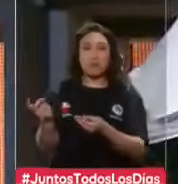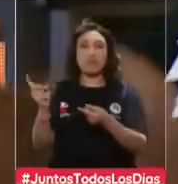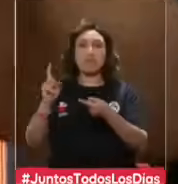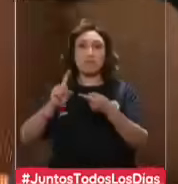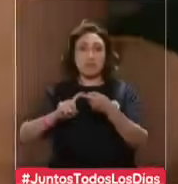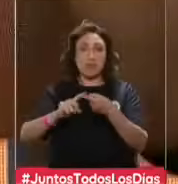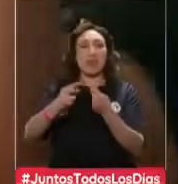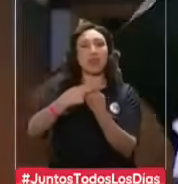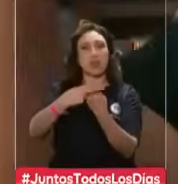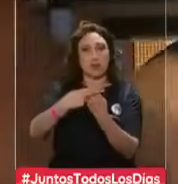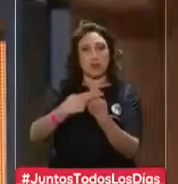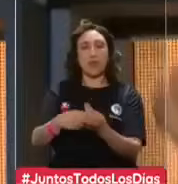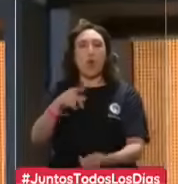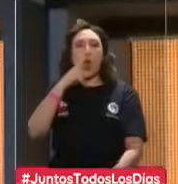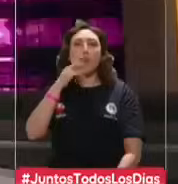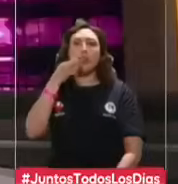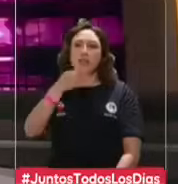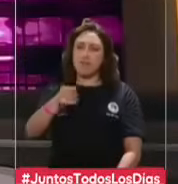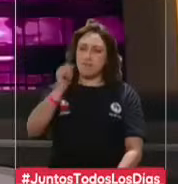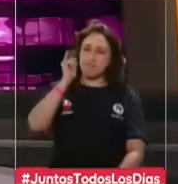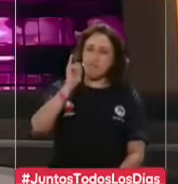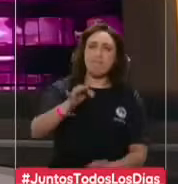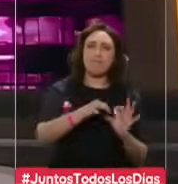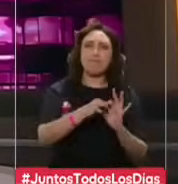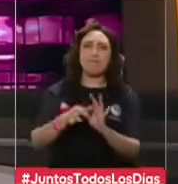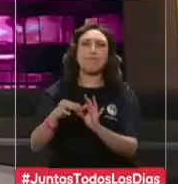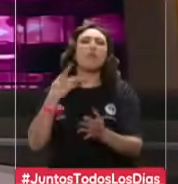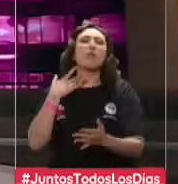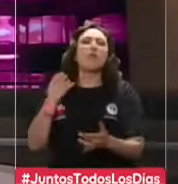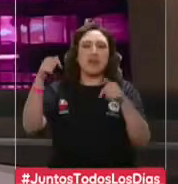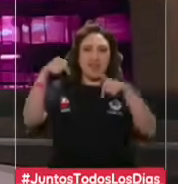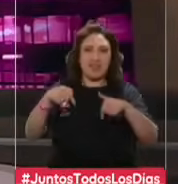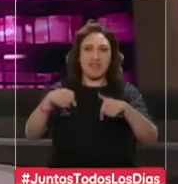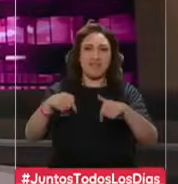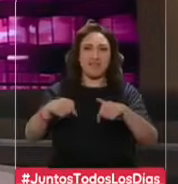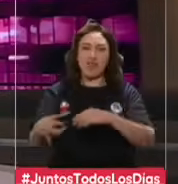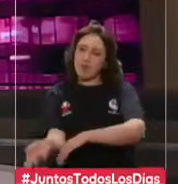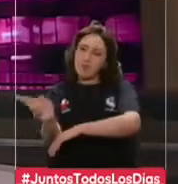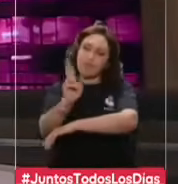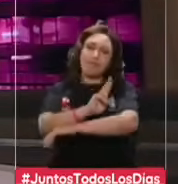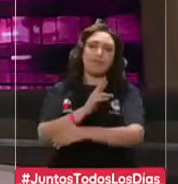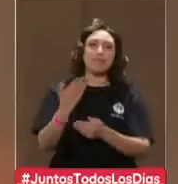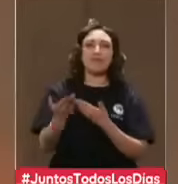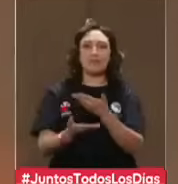Y por eso hoy día estamos aquí justamente en esta jornada solidaria. Mi